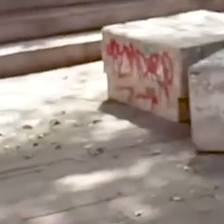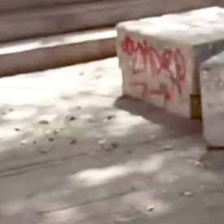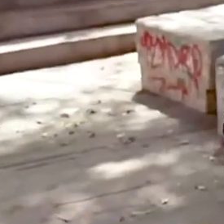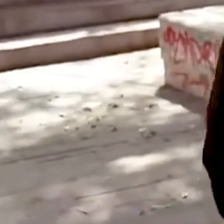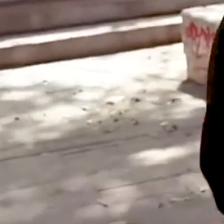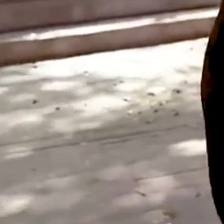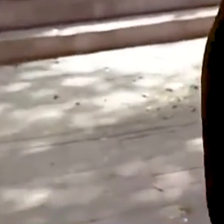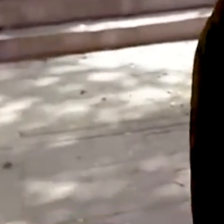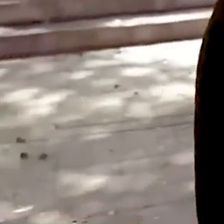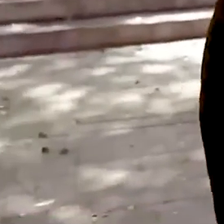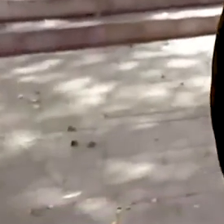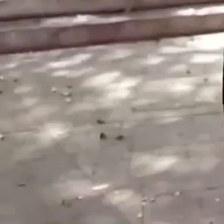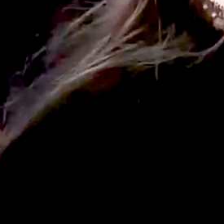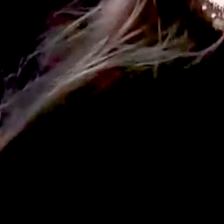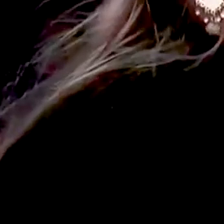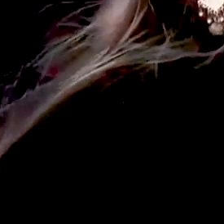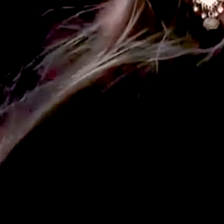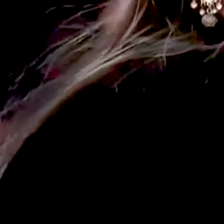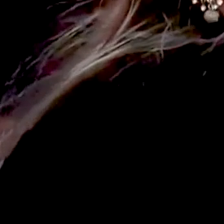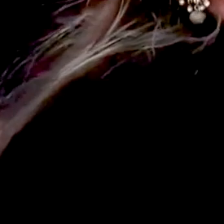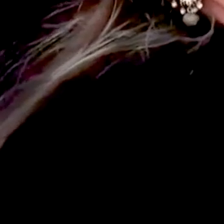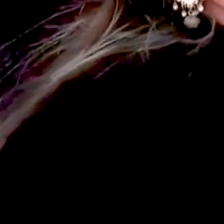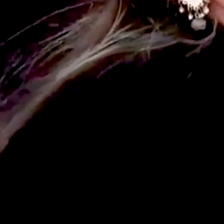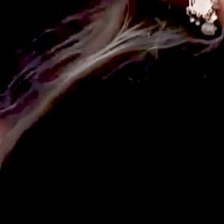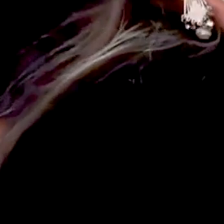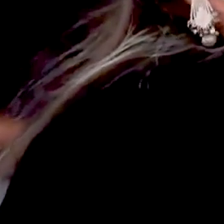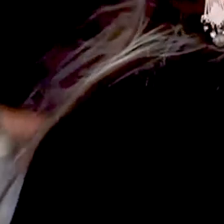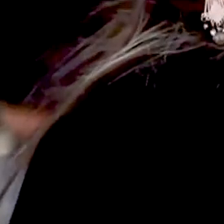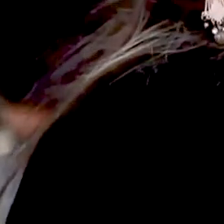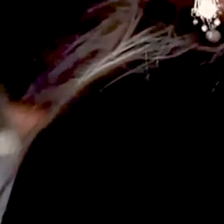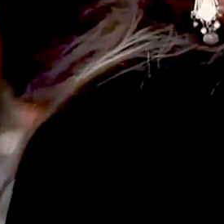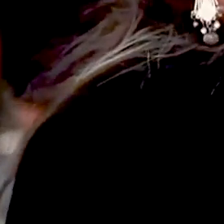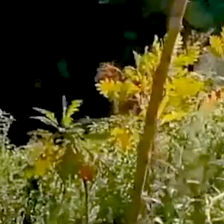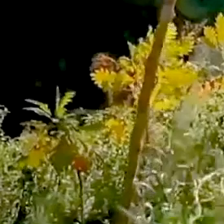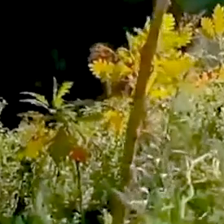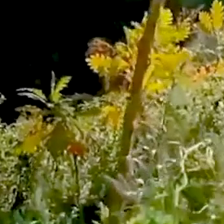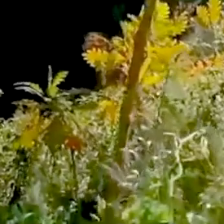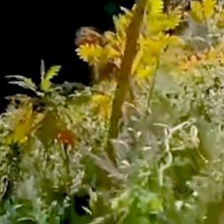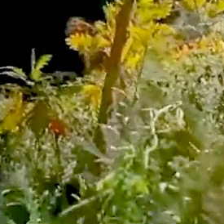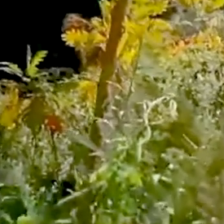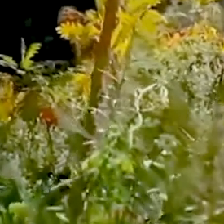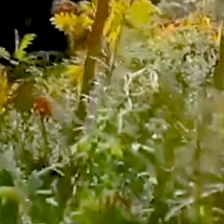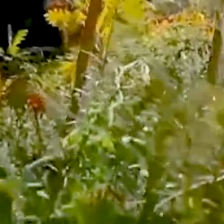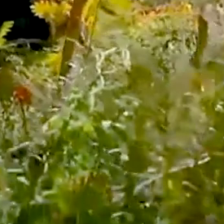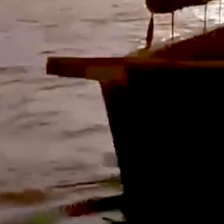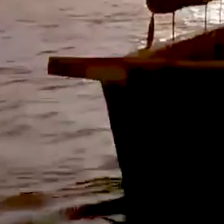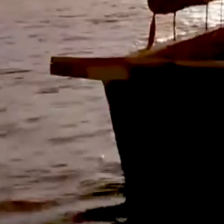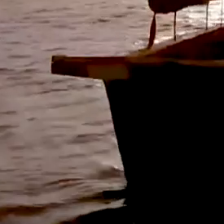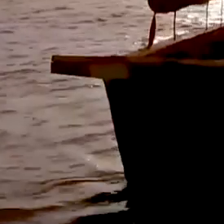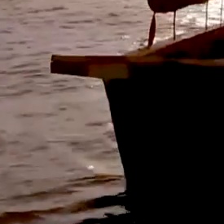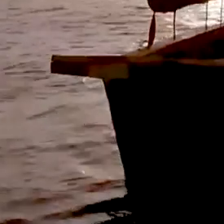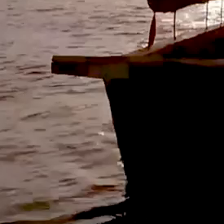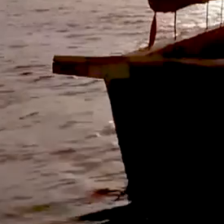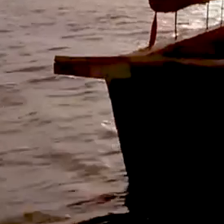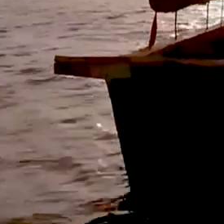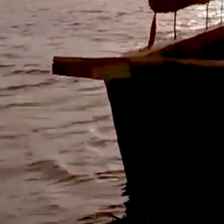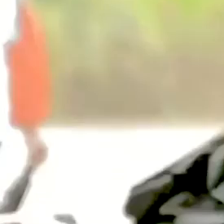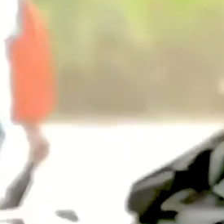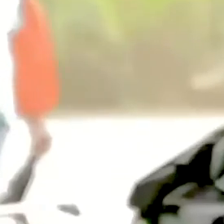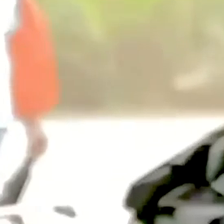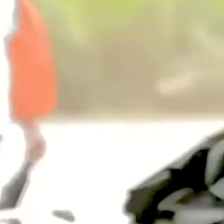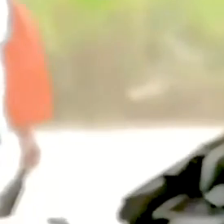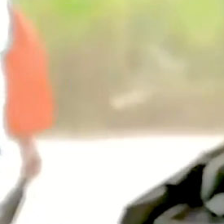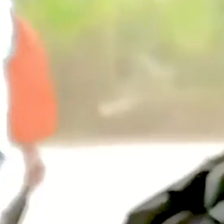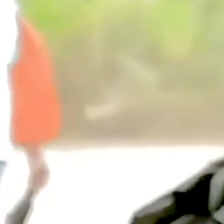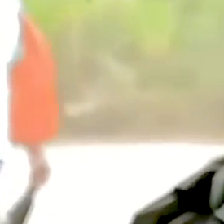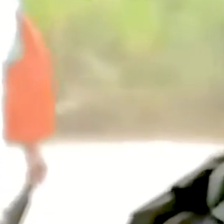pueden colocar sobre los temas principales a tratar en diferentes escenarios. Fortalecimos la región de los Montes de María, la mesa de